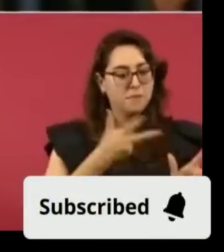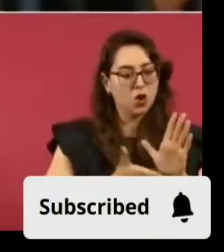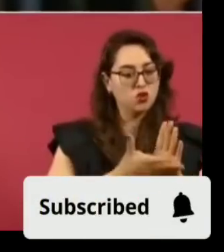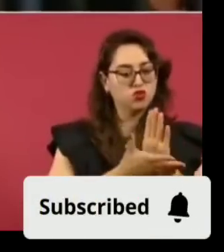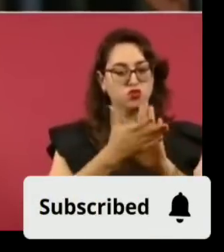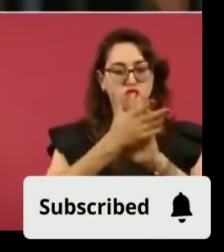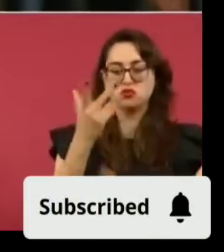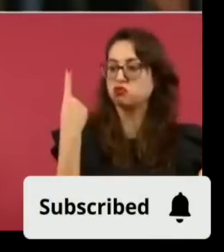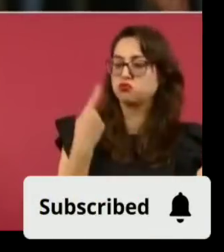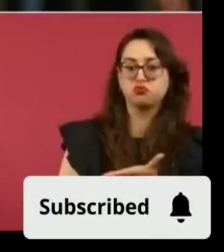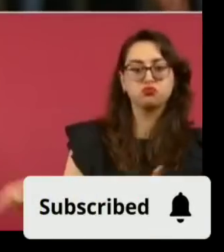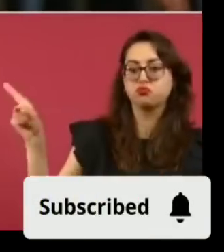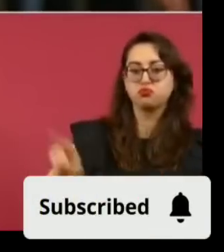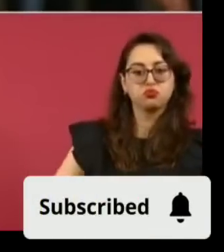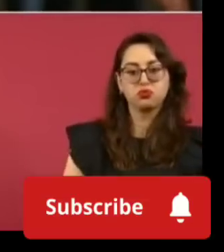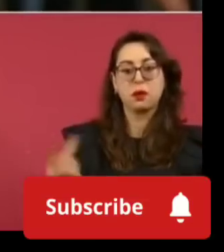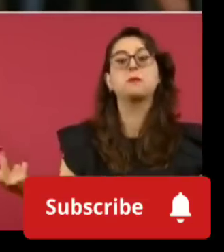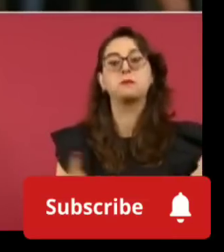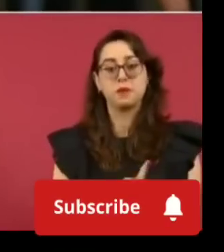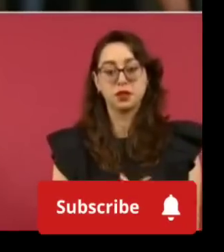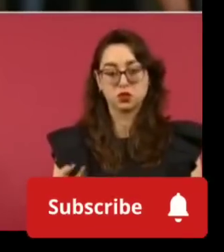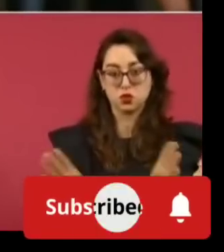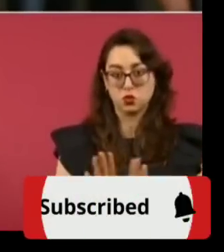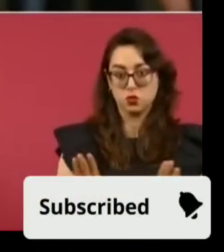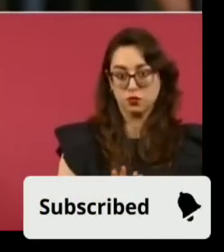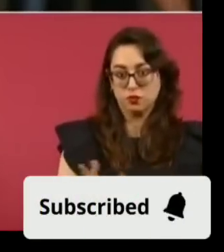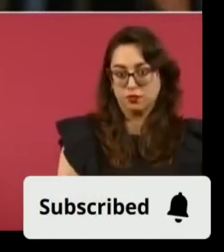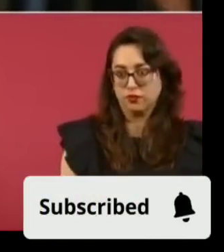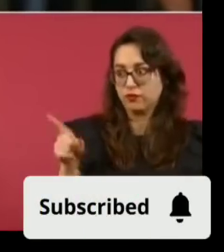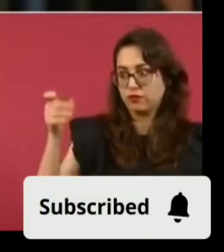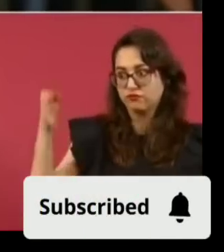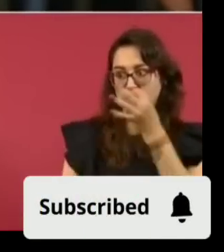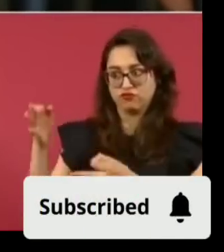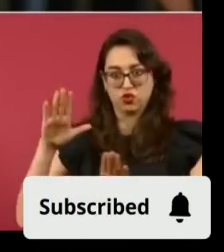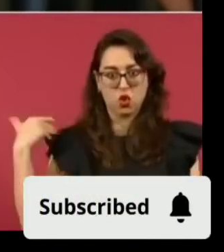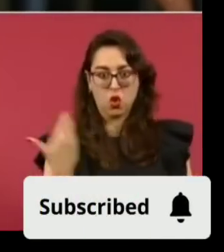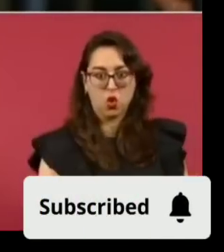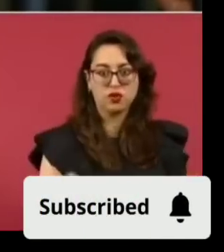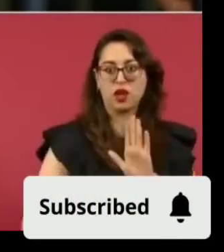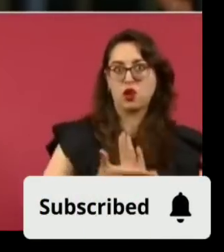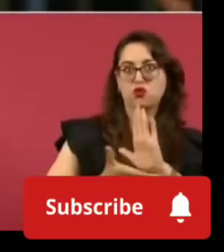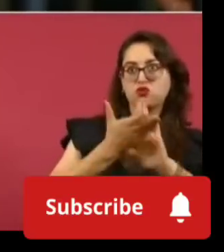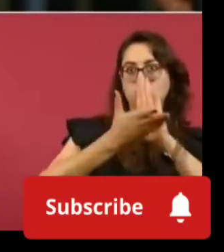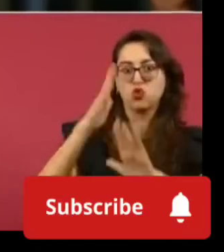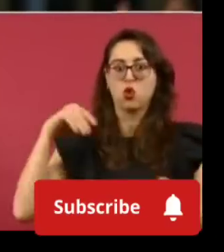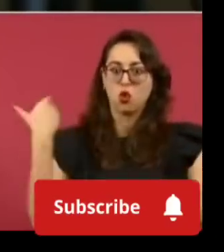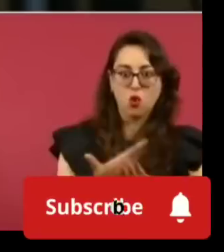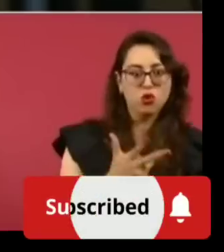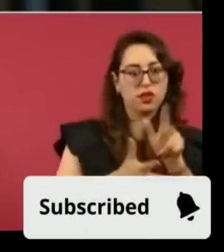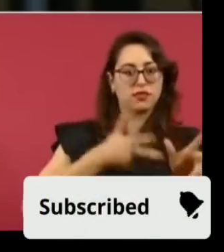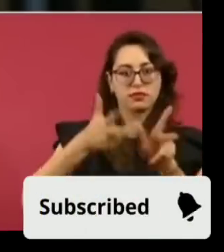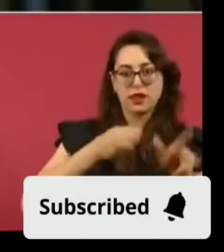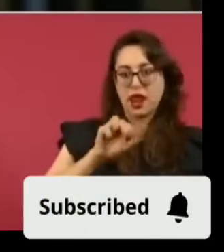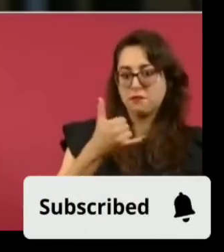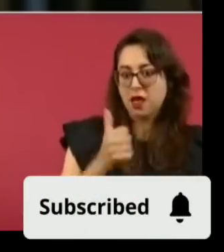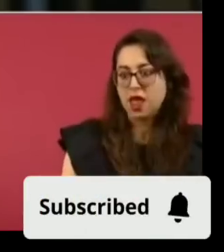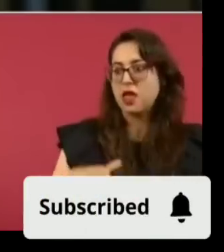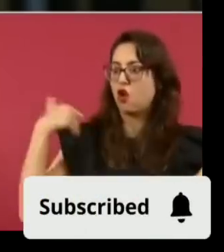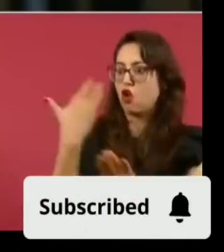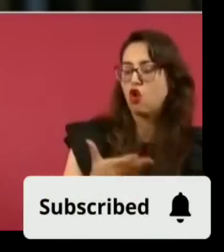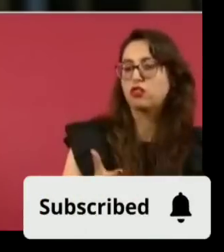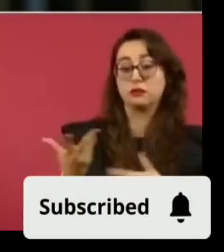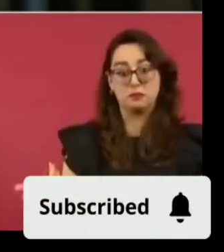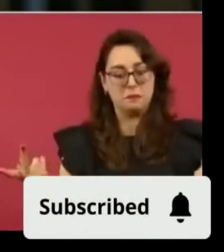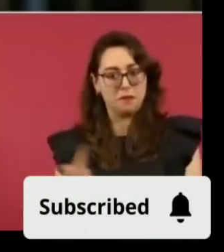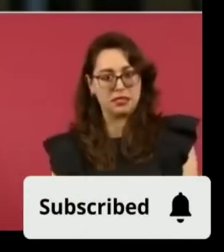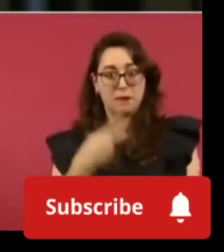transparencia. ¿Qué implicaciones tiene si se corre el riesgo de que estas decisiones judiciales pudieran frenar algunas de sus obras, como el Tren Maya, si se corre ese riesgo o no?